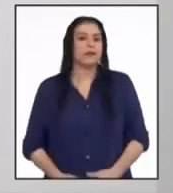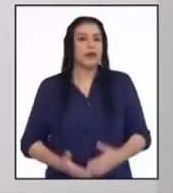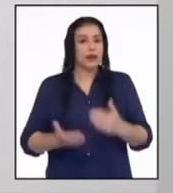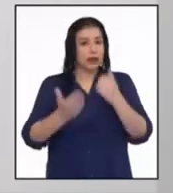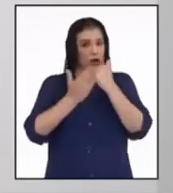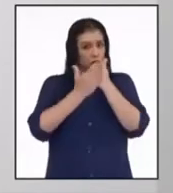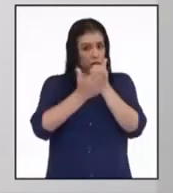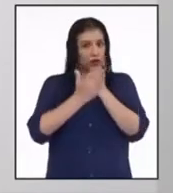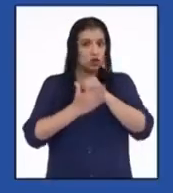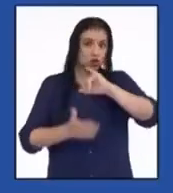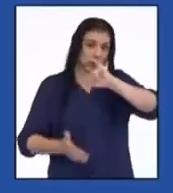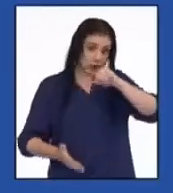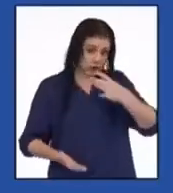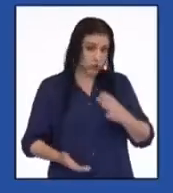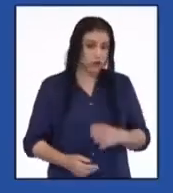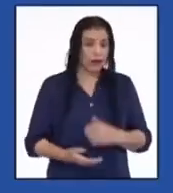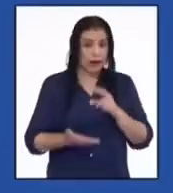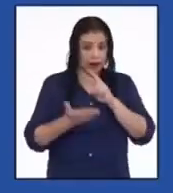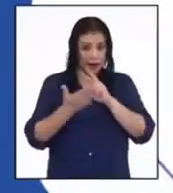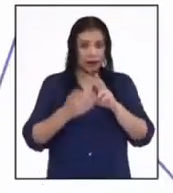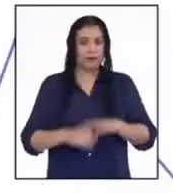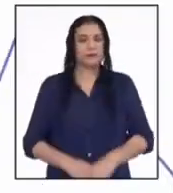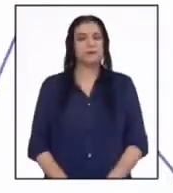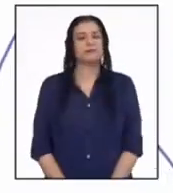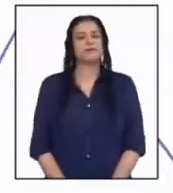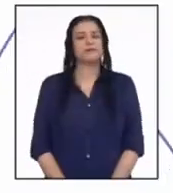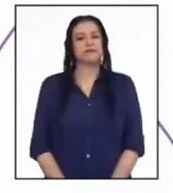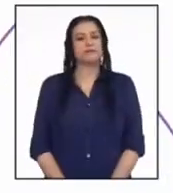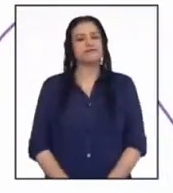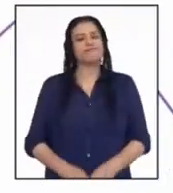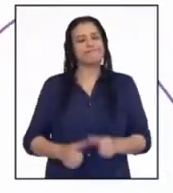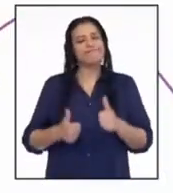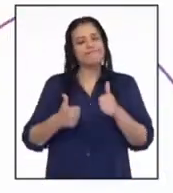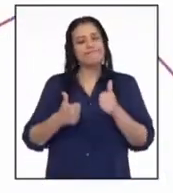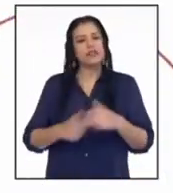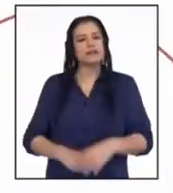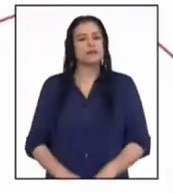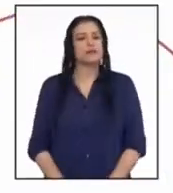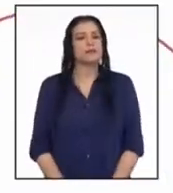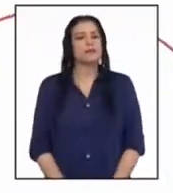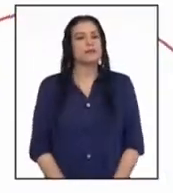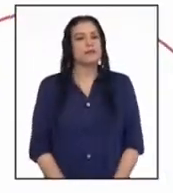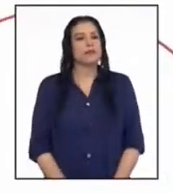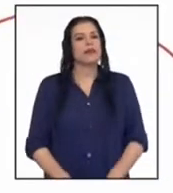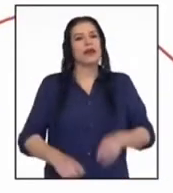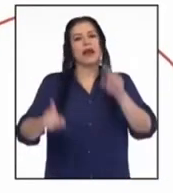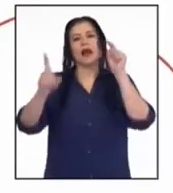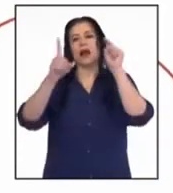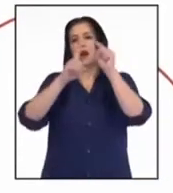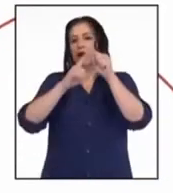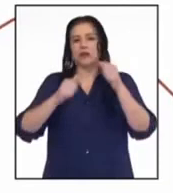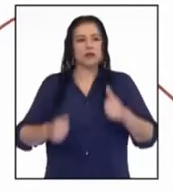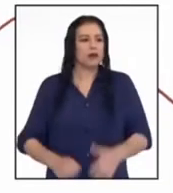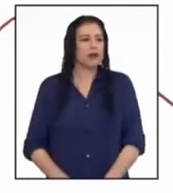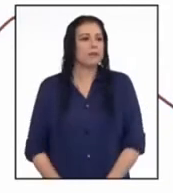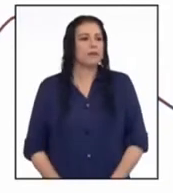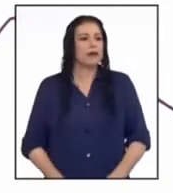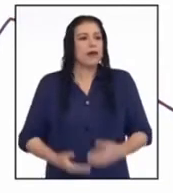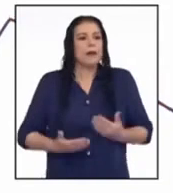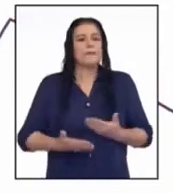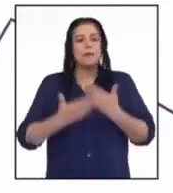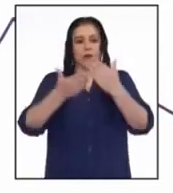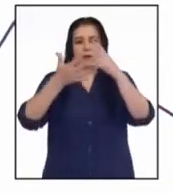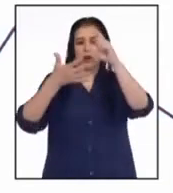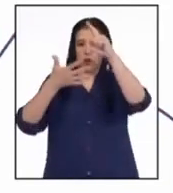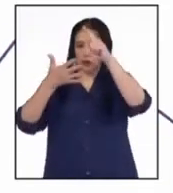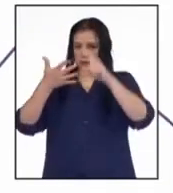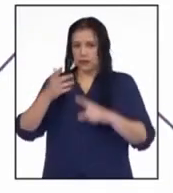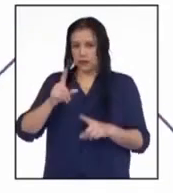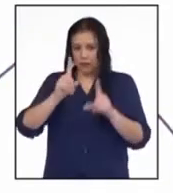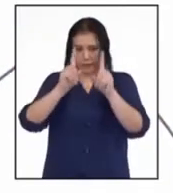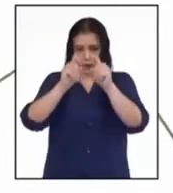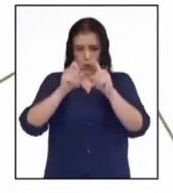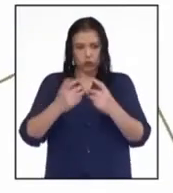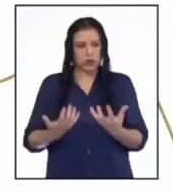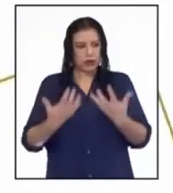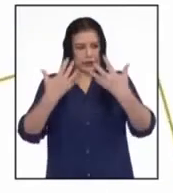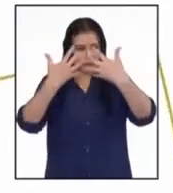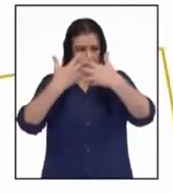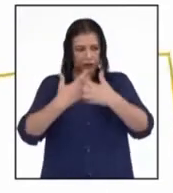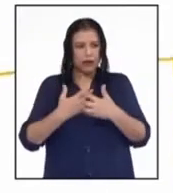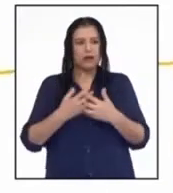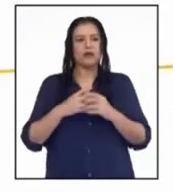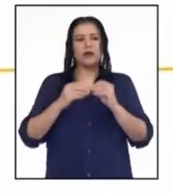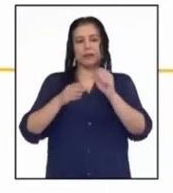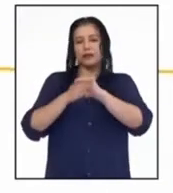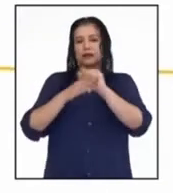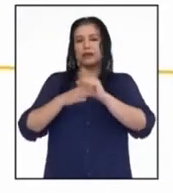ayudas con la lectura, Junior? Claro que sí, profesora. El reto era proponer un listado de preguntas relacionadas con